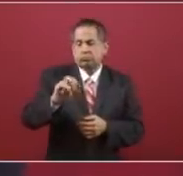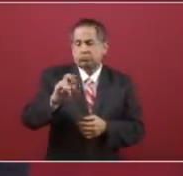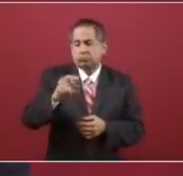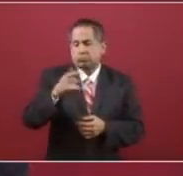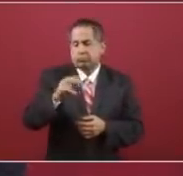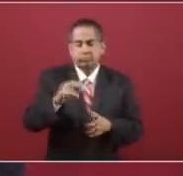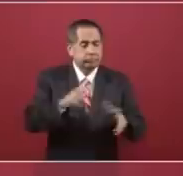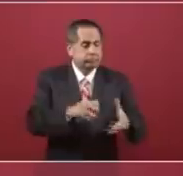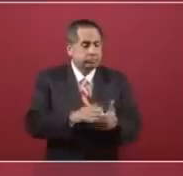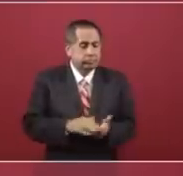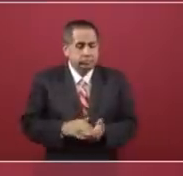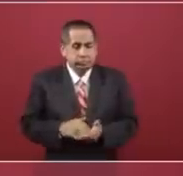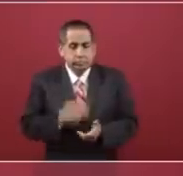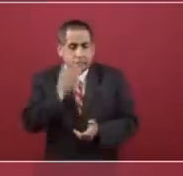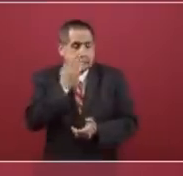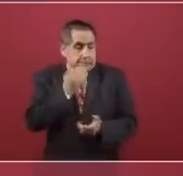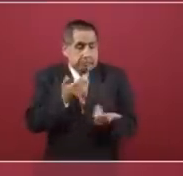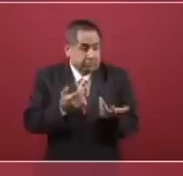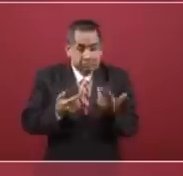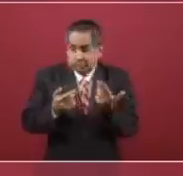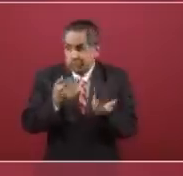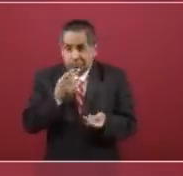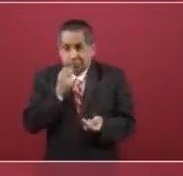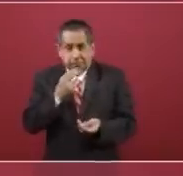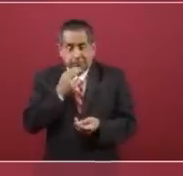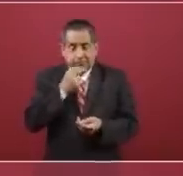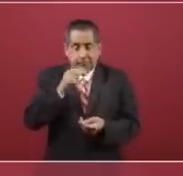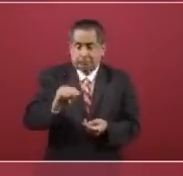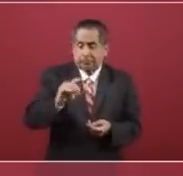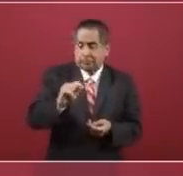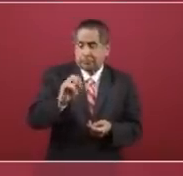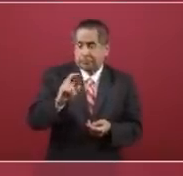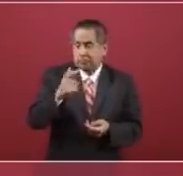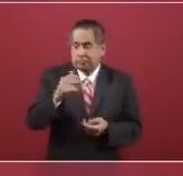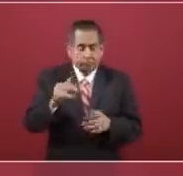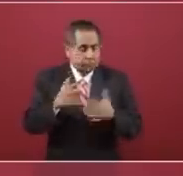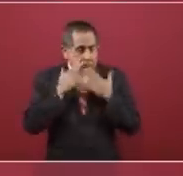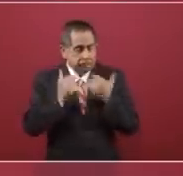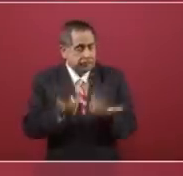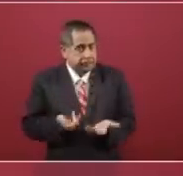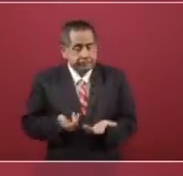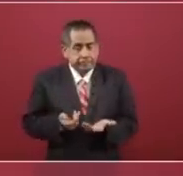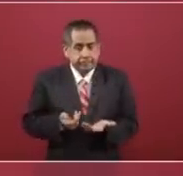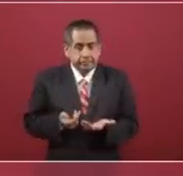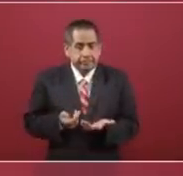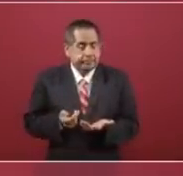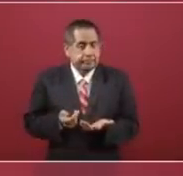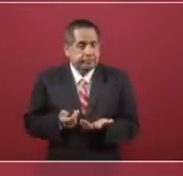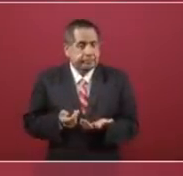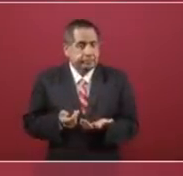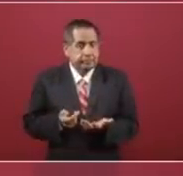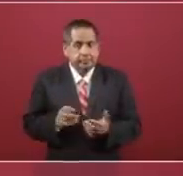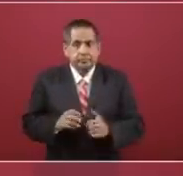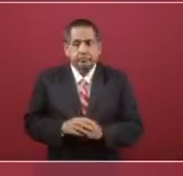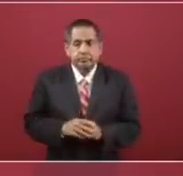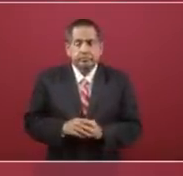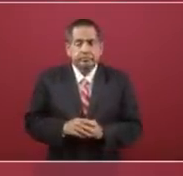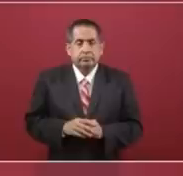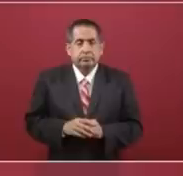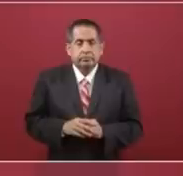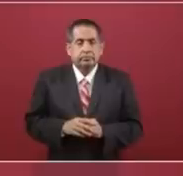Y como no se usa el nitrógeno porque este no hay eh